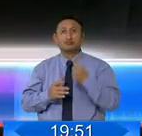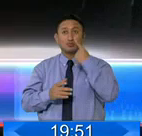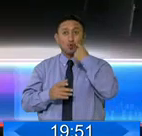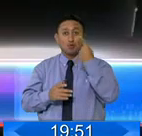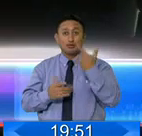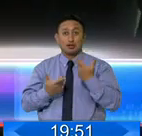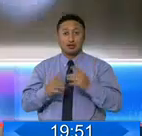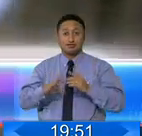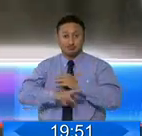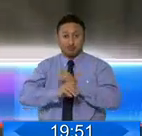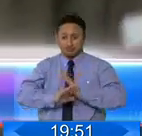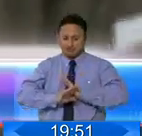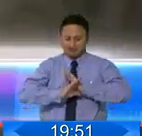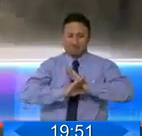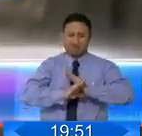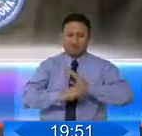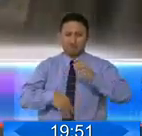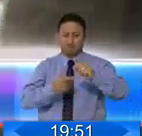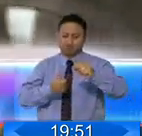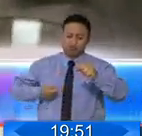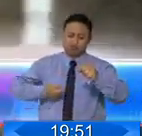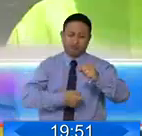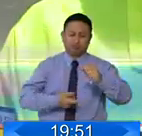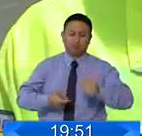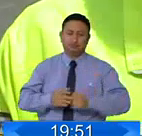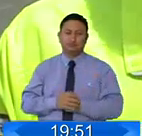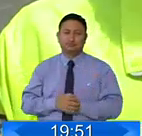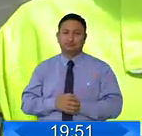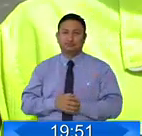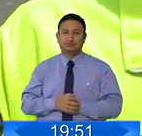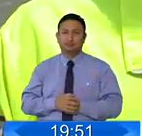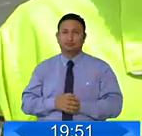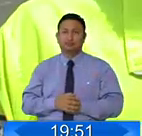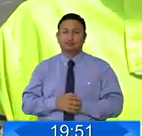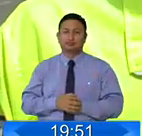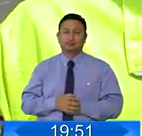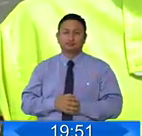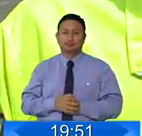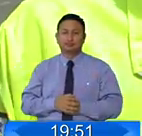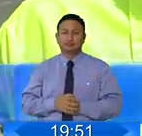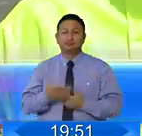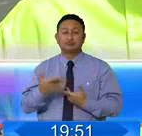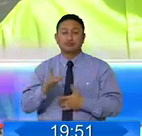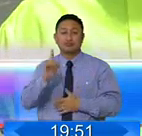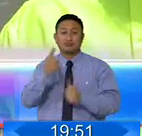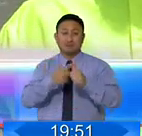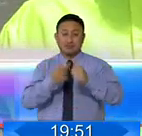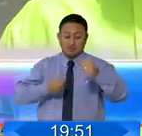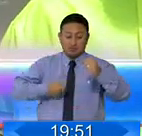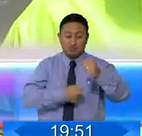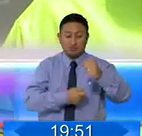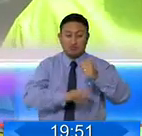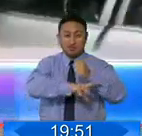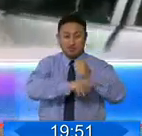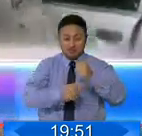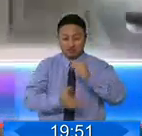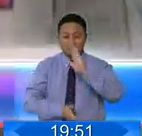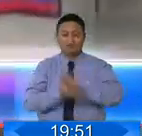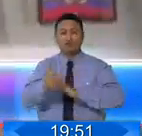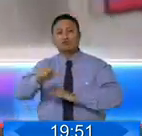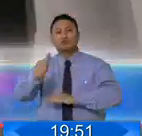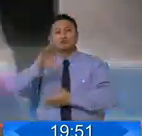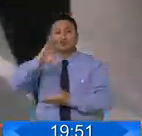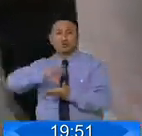hombre que puso resistencia al robo de su teléfono móvil. Asesinaban, robaban y posteriormente salían de la ciudad.